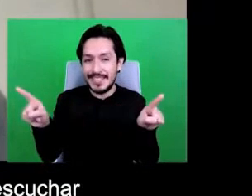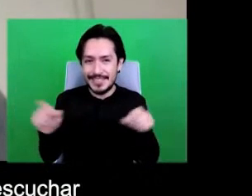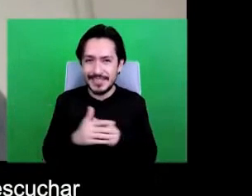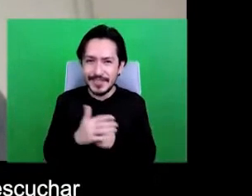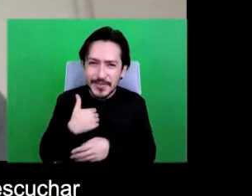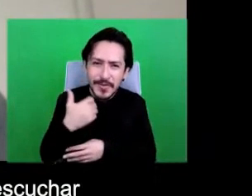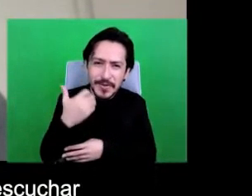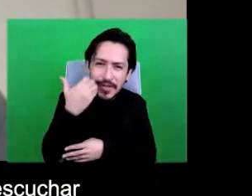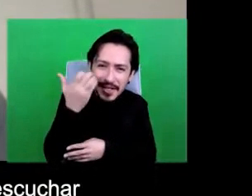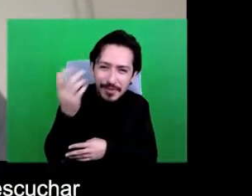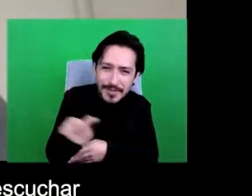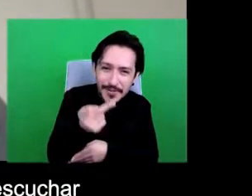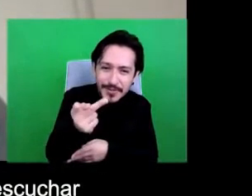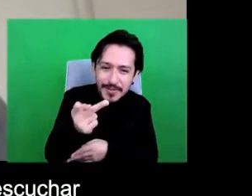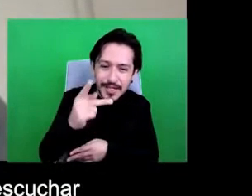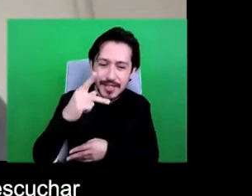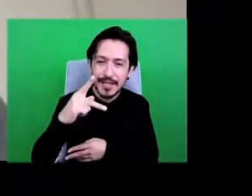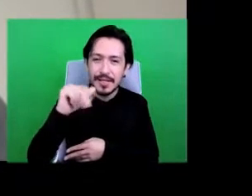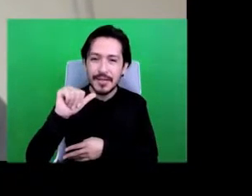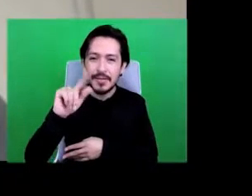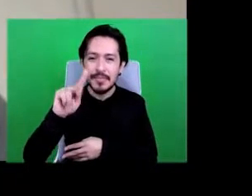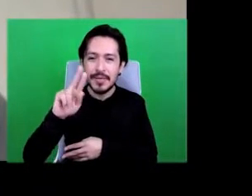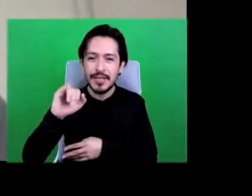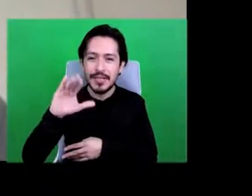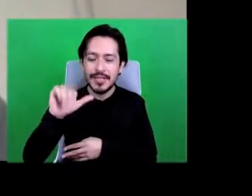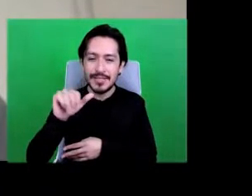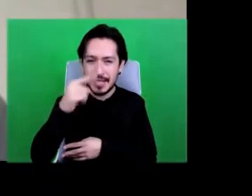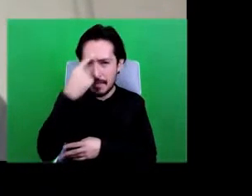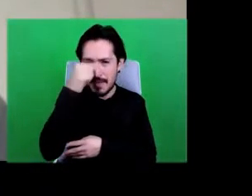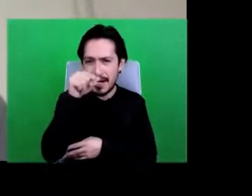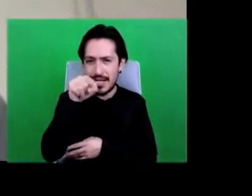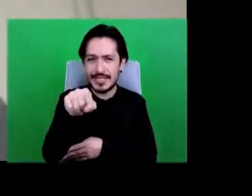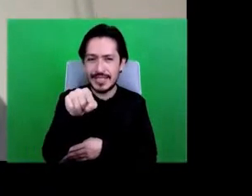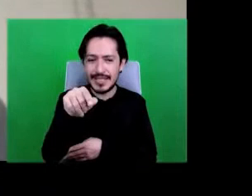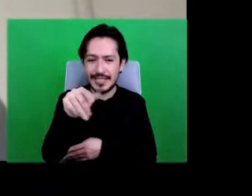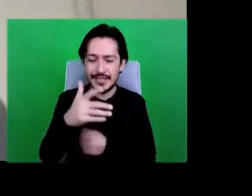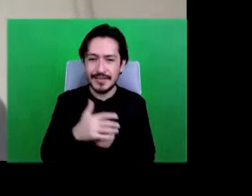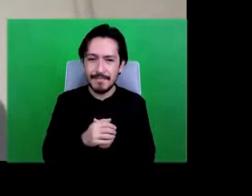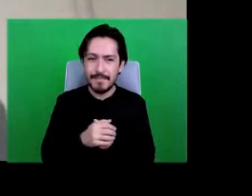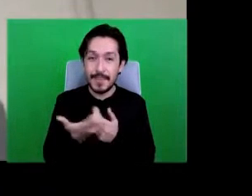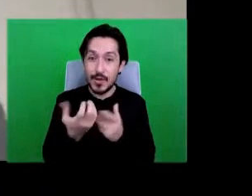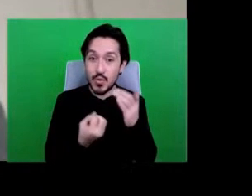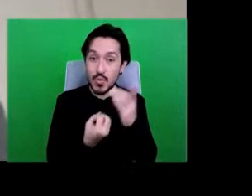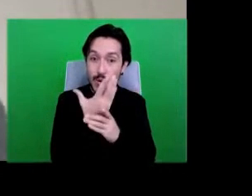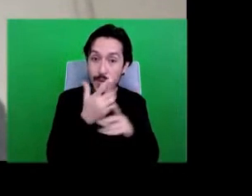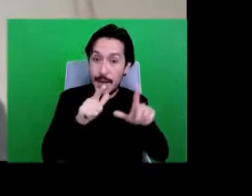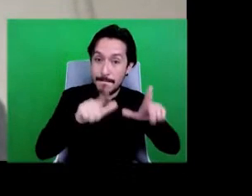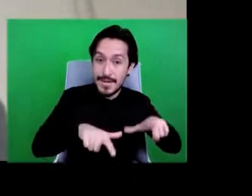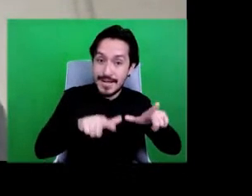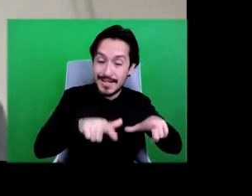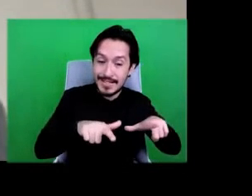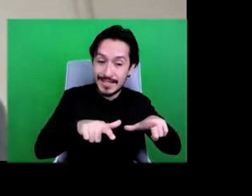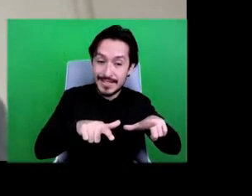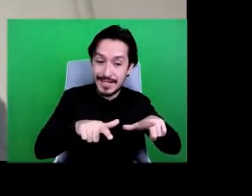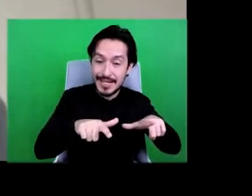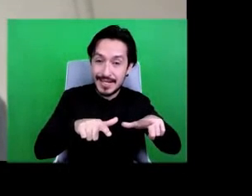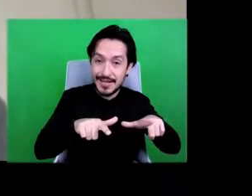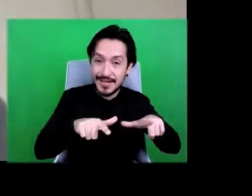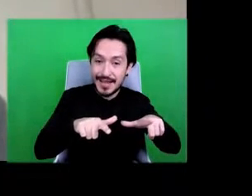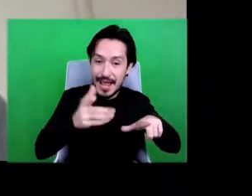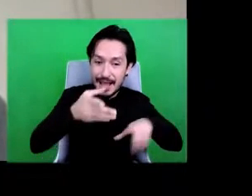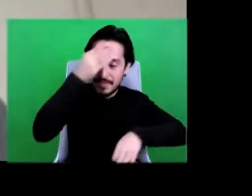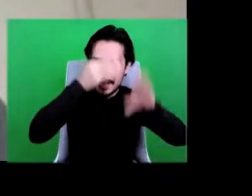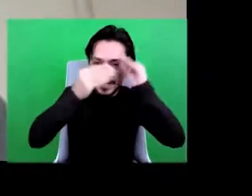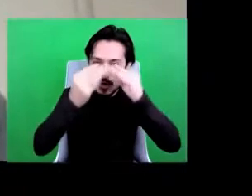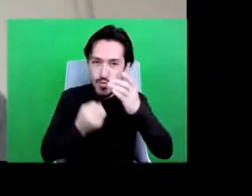esta parte. ¿Qué fue para ti, Pati, el acercarte a una nueva plataforma, el acercarte a estas tecnologías